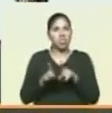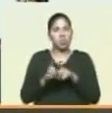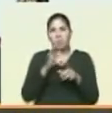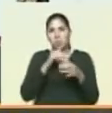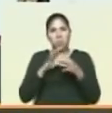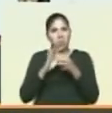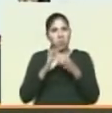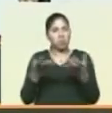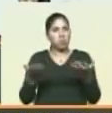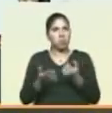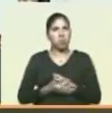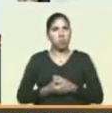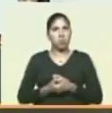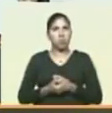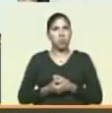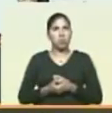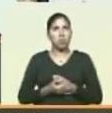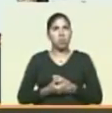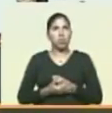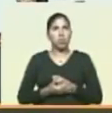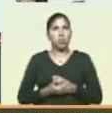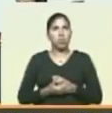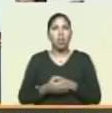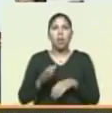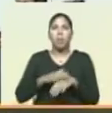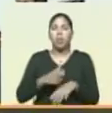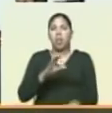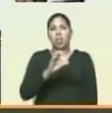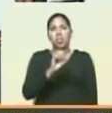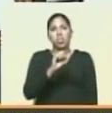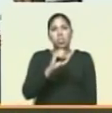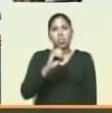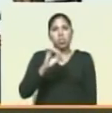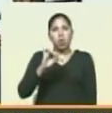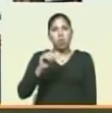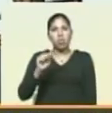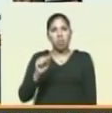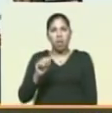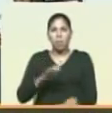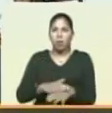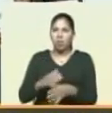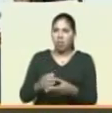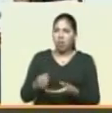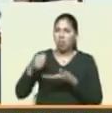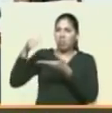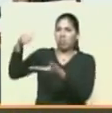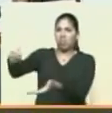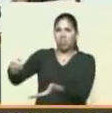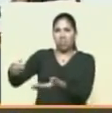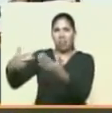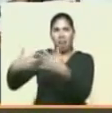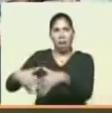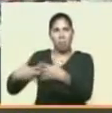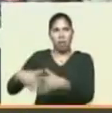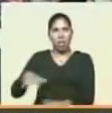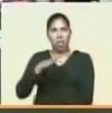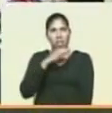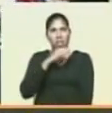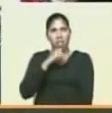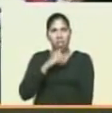Entonces, Inesio no se explica por qué no le llegó la soya a la planta de haba y me llama a mí y me arma un